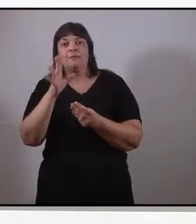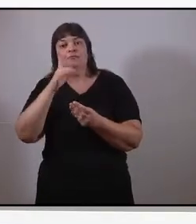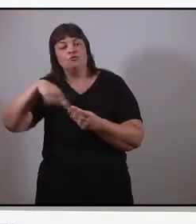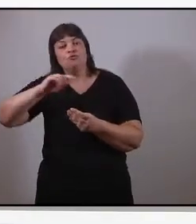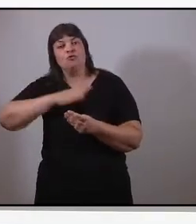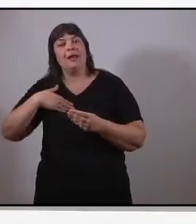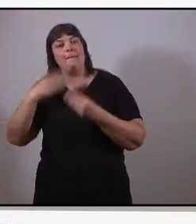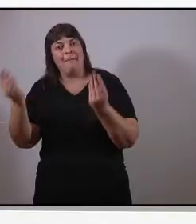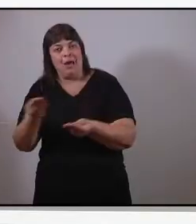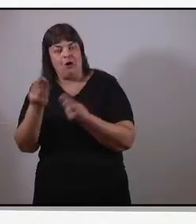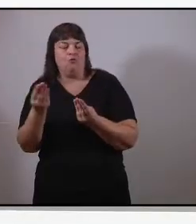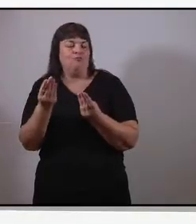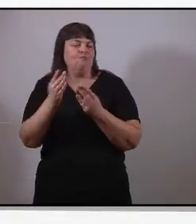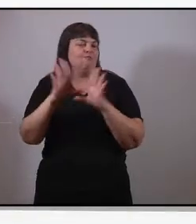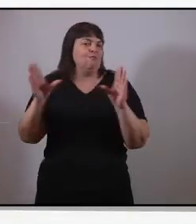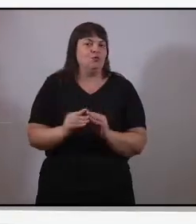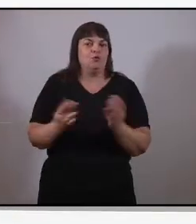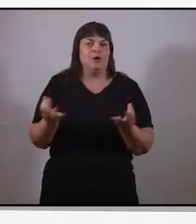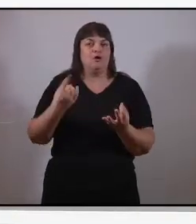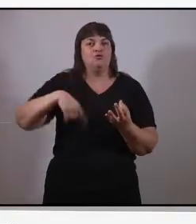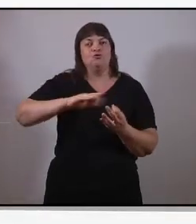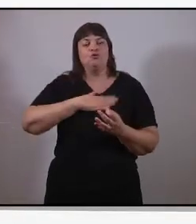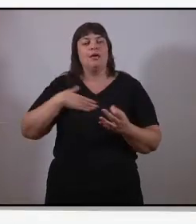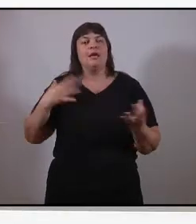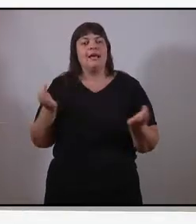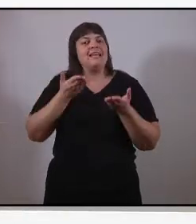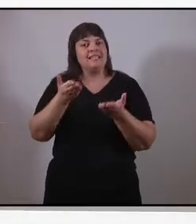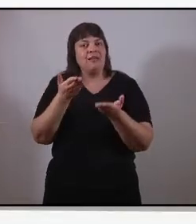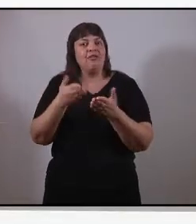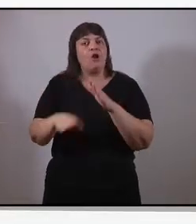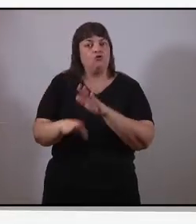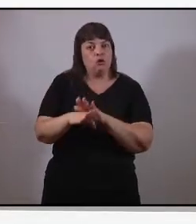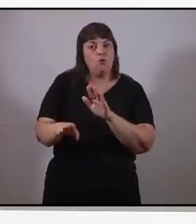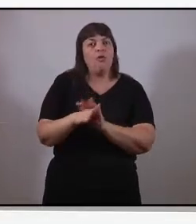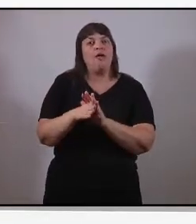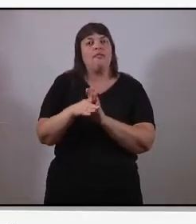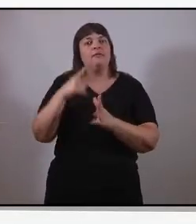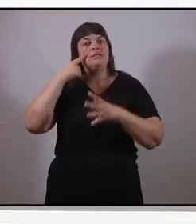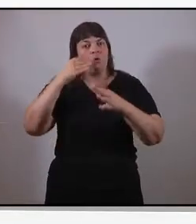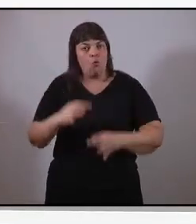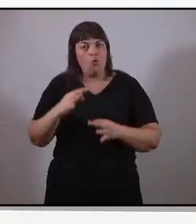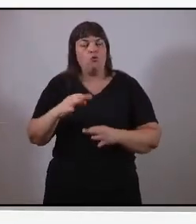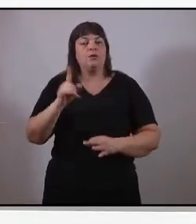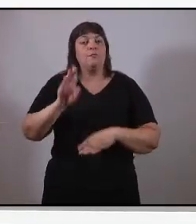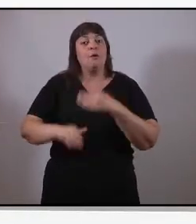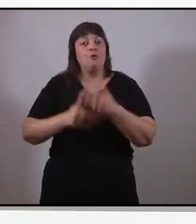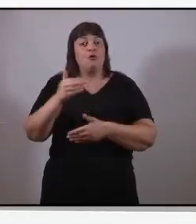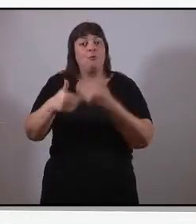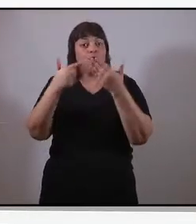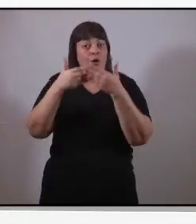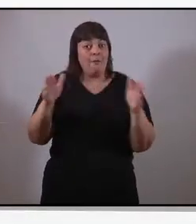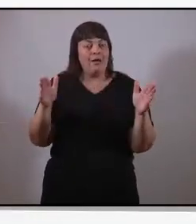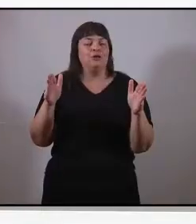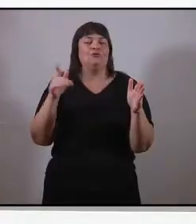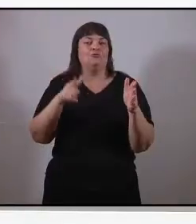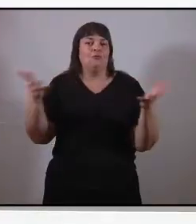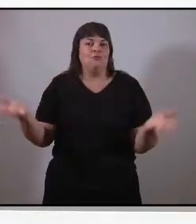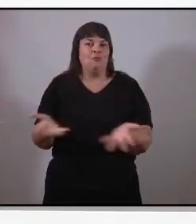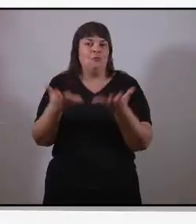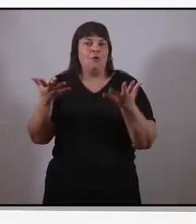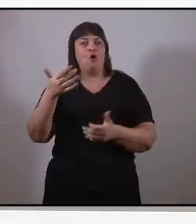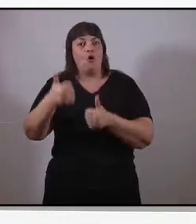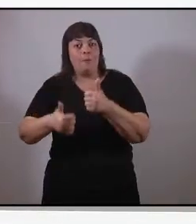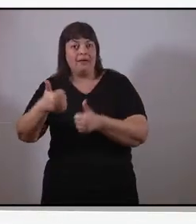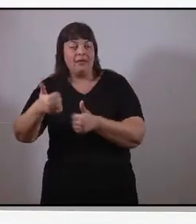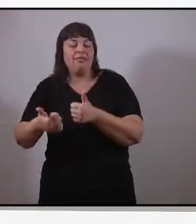lo que buscamos es asegurar la continuidad asistencial y cambiar a un procedimiento abierto que fomente la